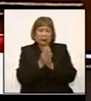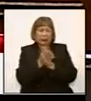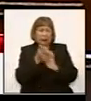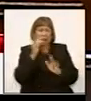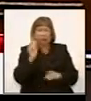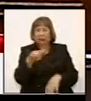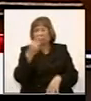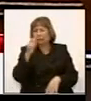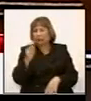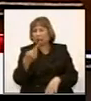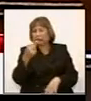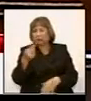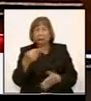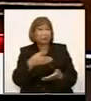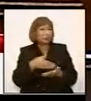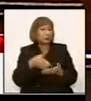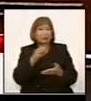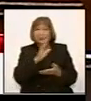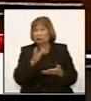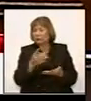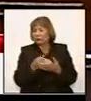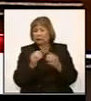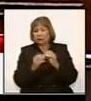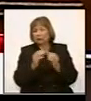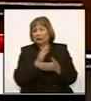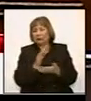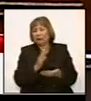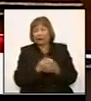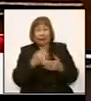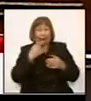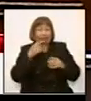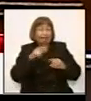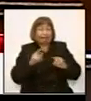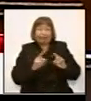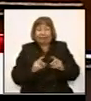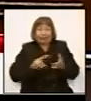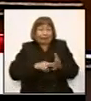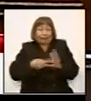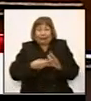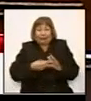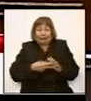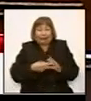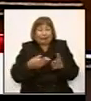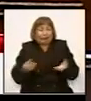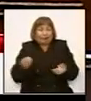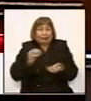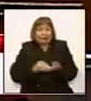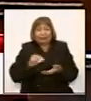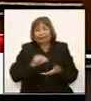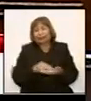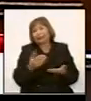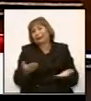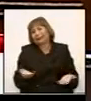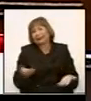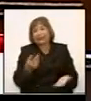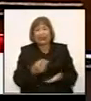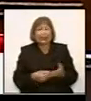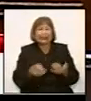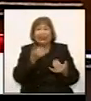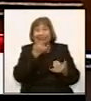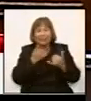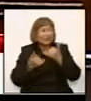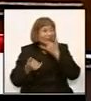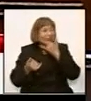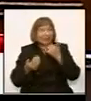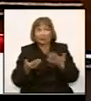miles y miles de litigios sin poder resolver, y esto no significa sino una carga más acerca de lo que viene ocurriendo